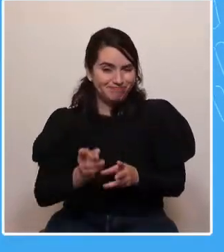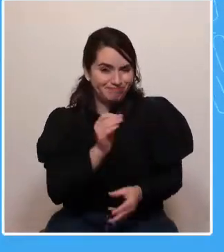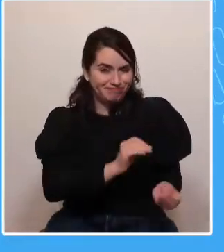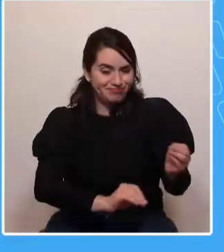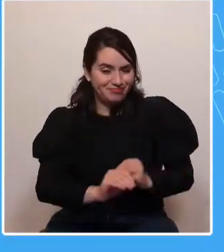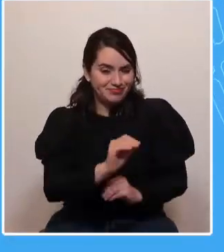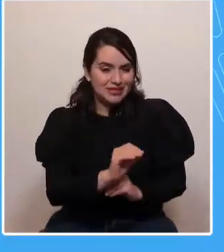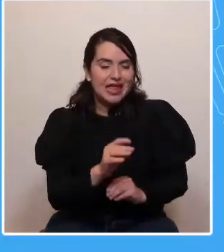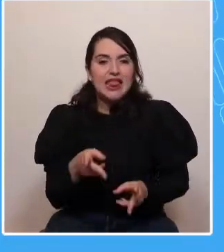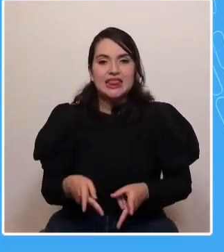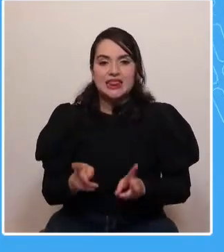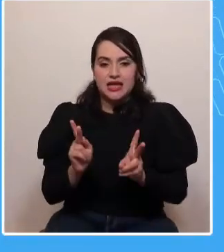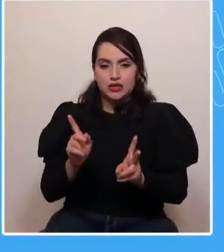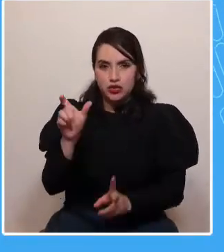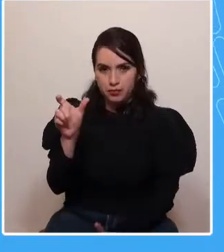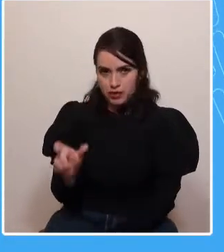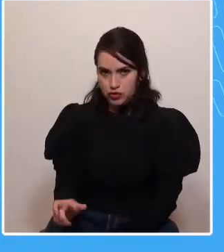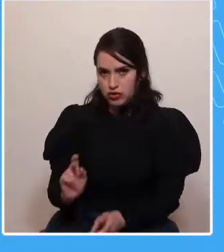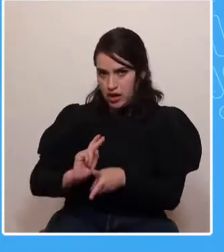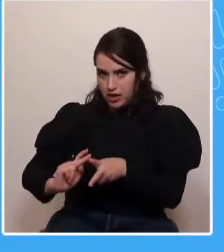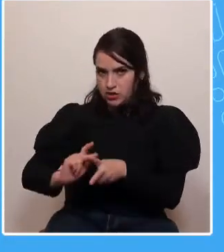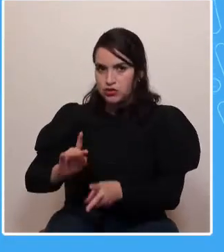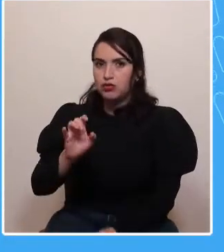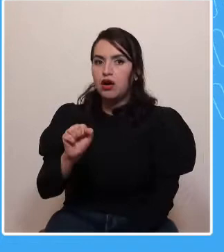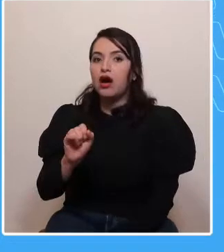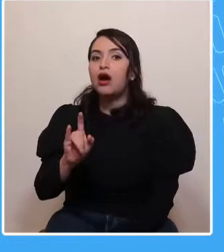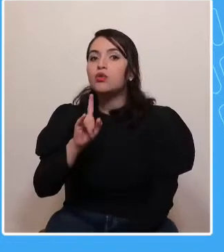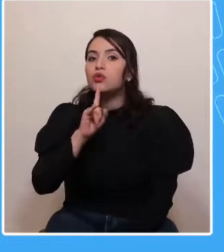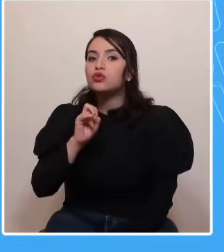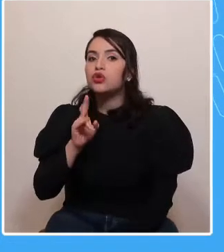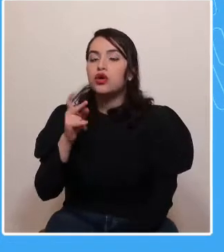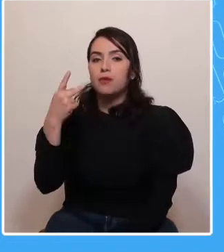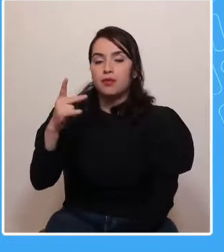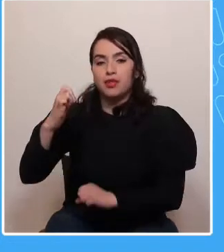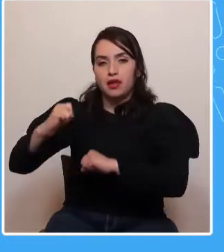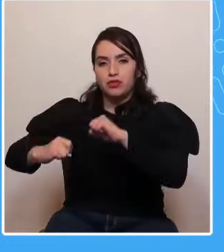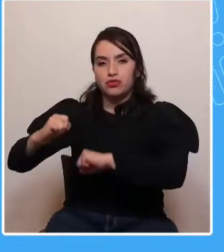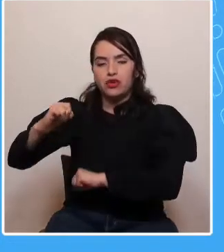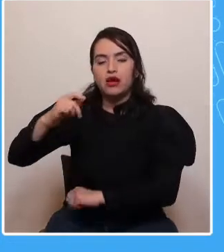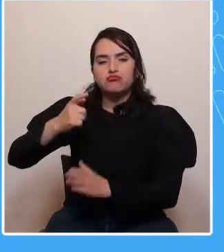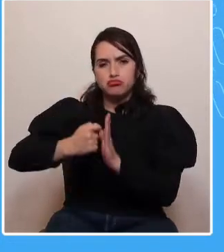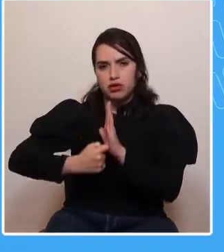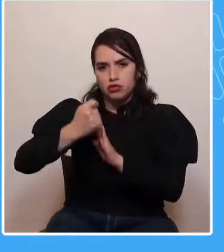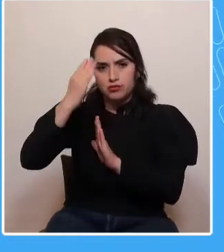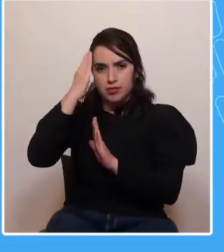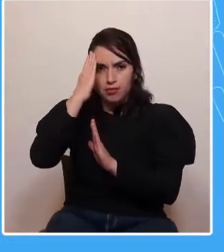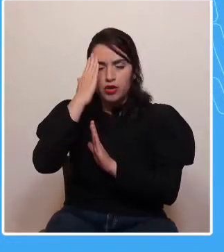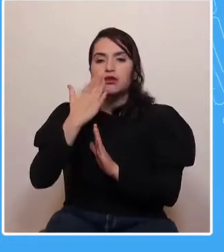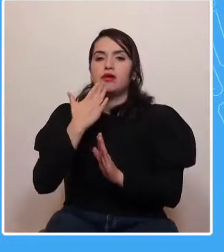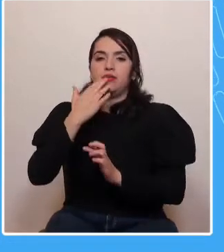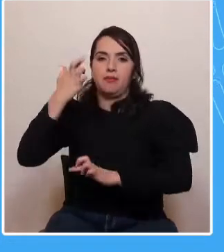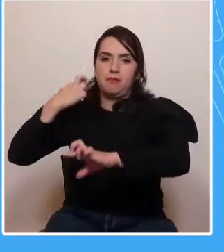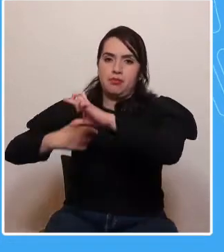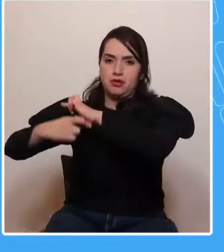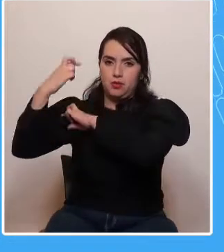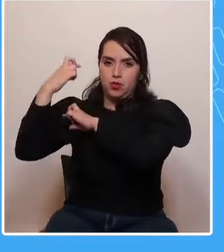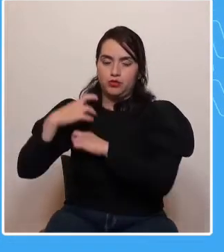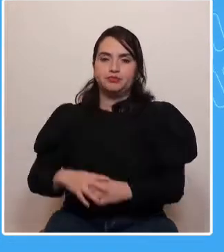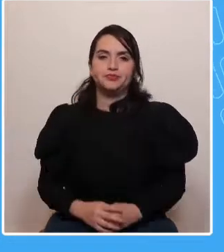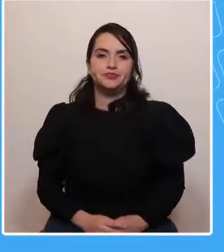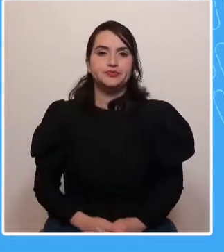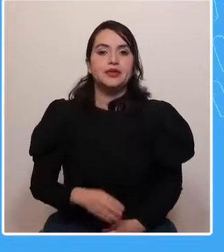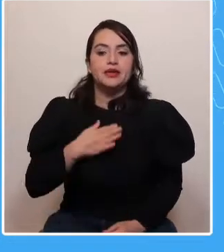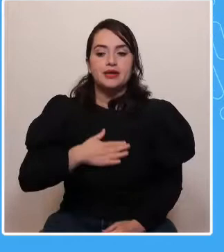derechos de autor, propiedad industrial, reconocimiento de la memoria y los patrimonios. Quiero